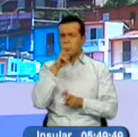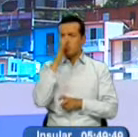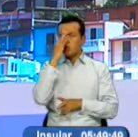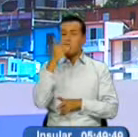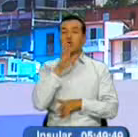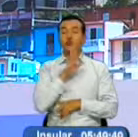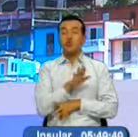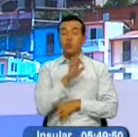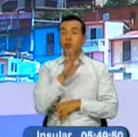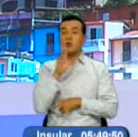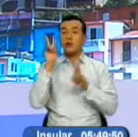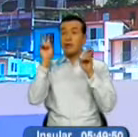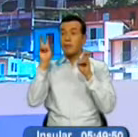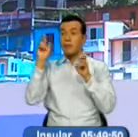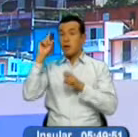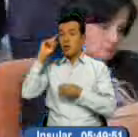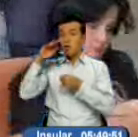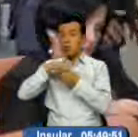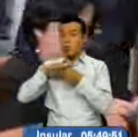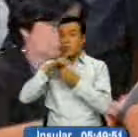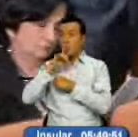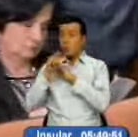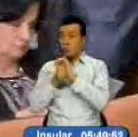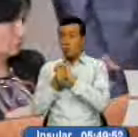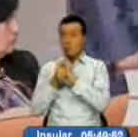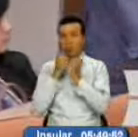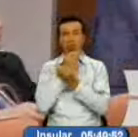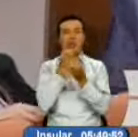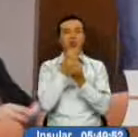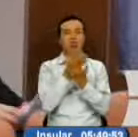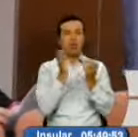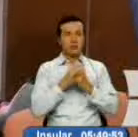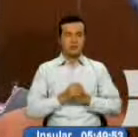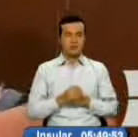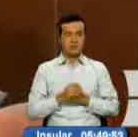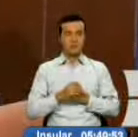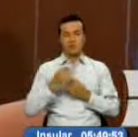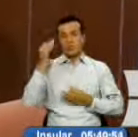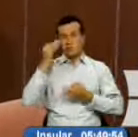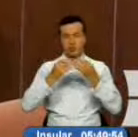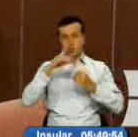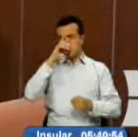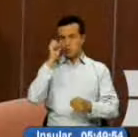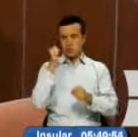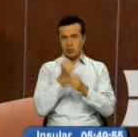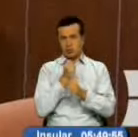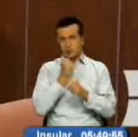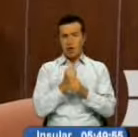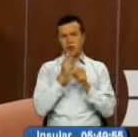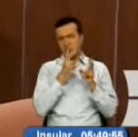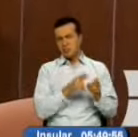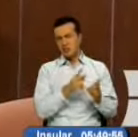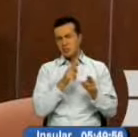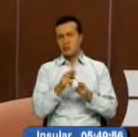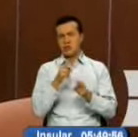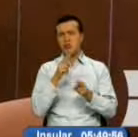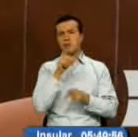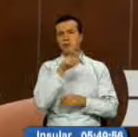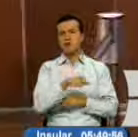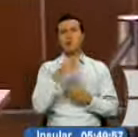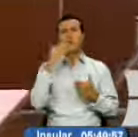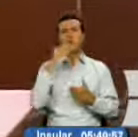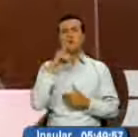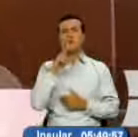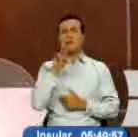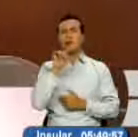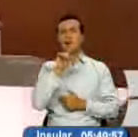divulgación de documentos protegidos. El evitar que la justicia cumpla con su trabajo ha sido un accionar repetitivo del político Fernando Villavicencio.